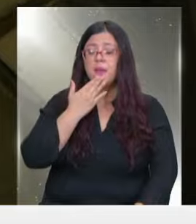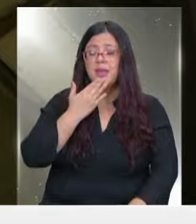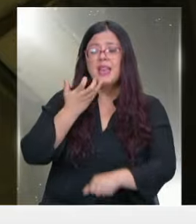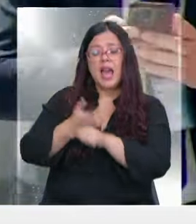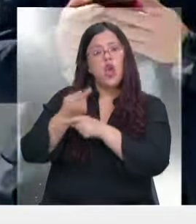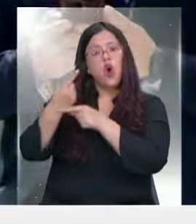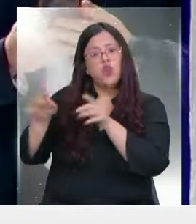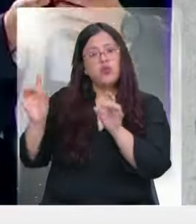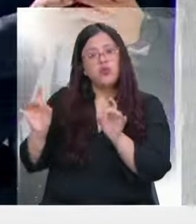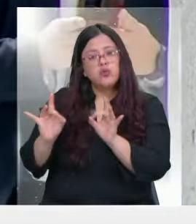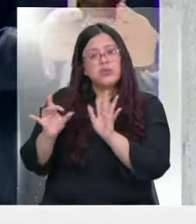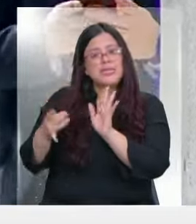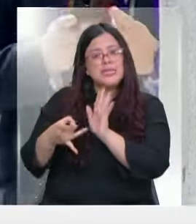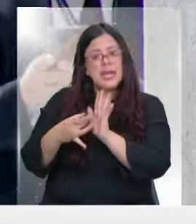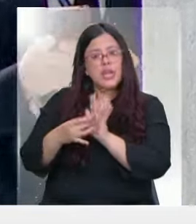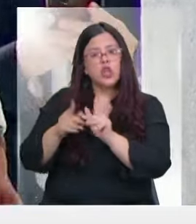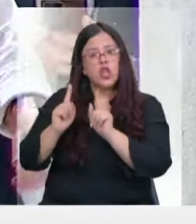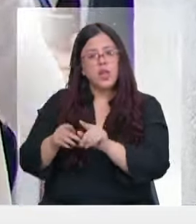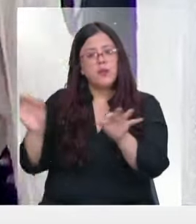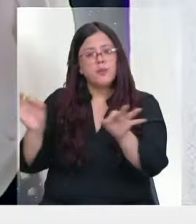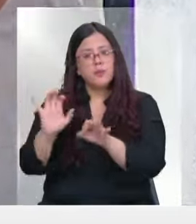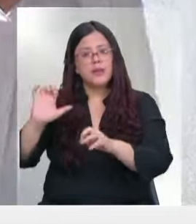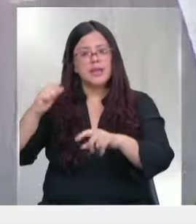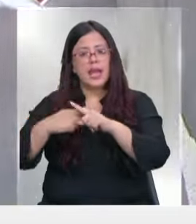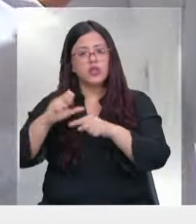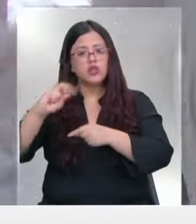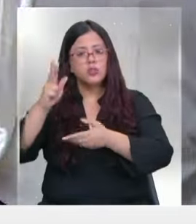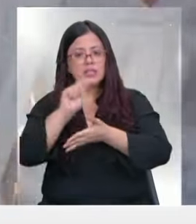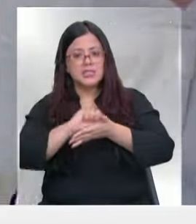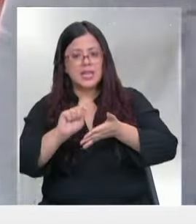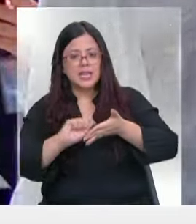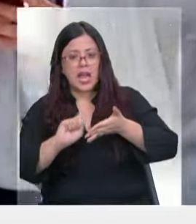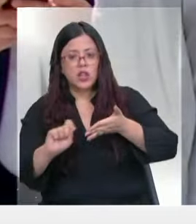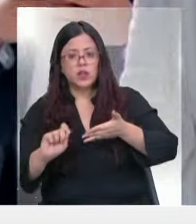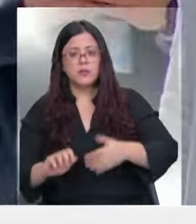posible delito que tendrá que aclarar el ex subsecretario.